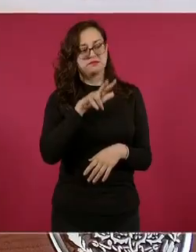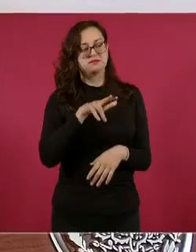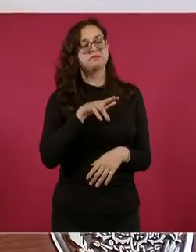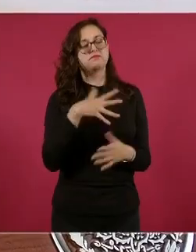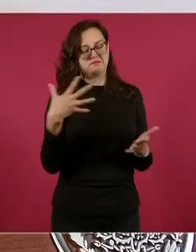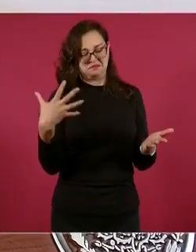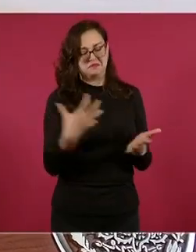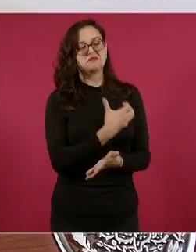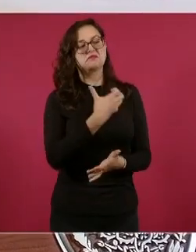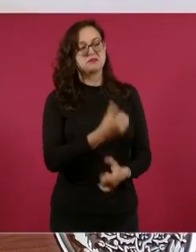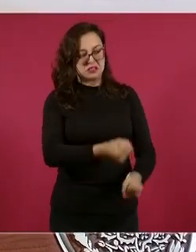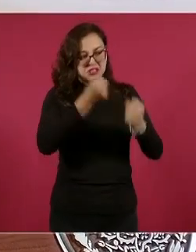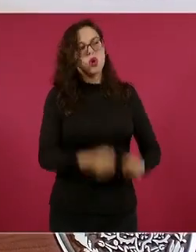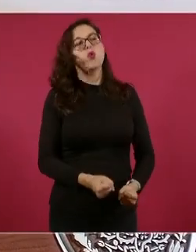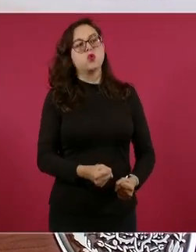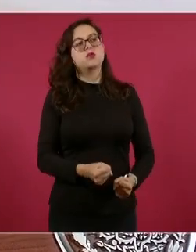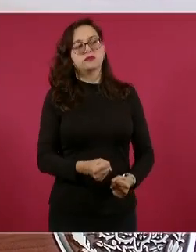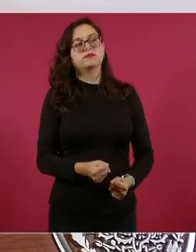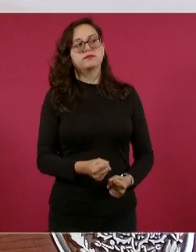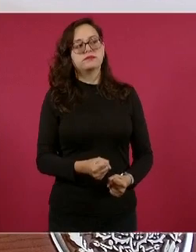paró